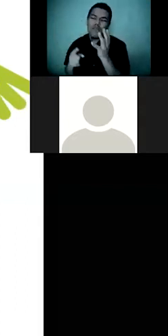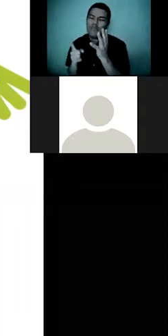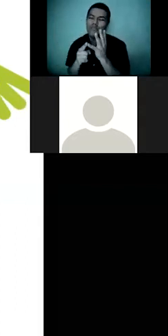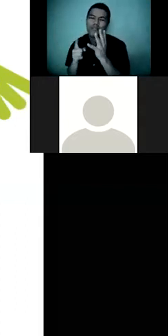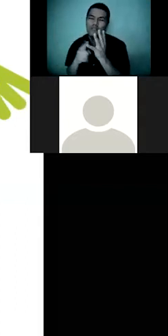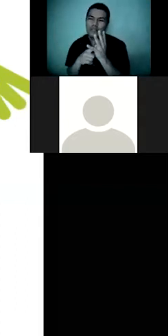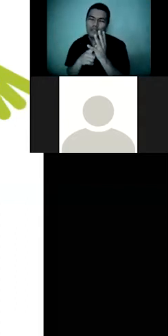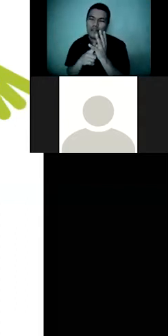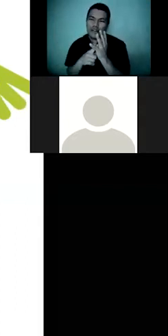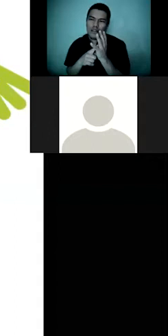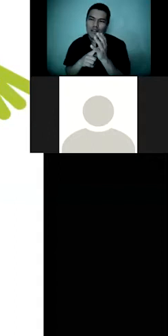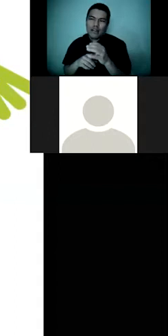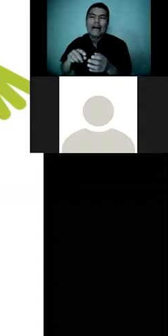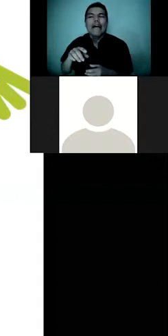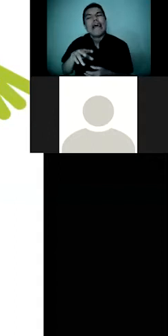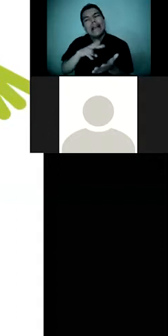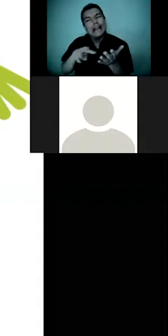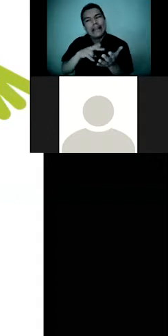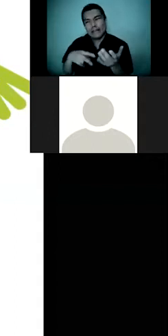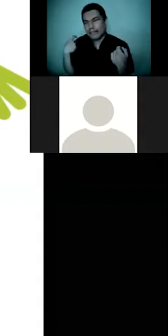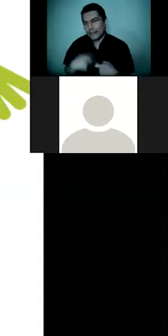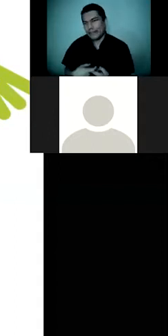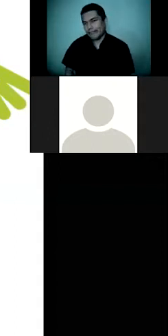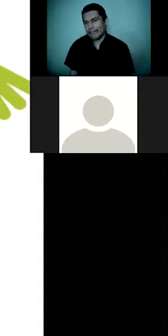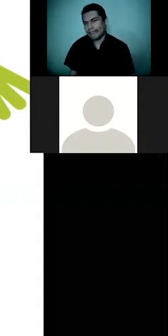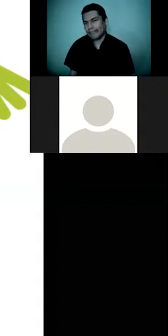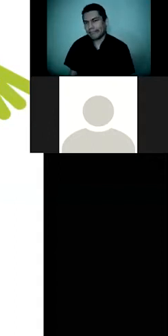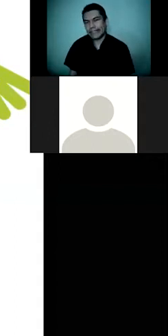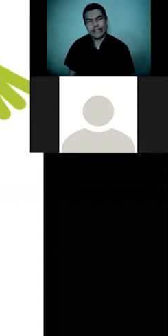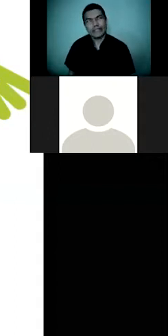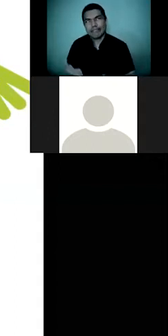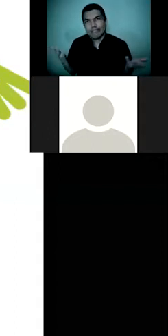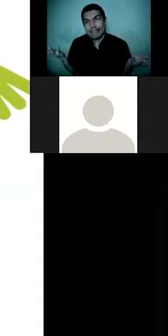último idioma, el castellano escrito.